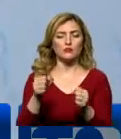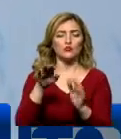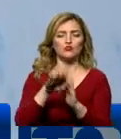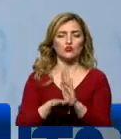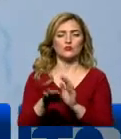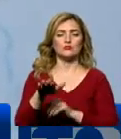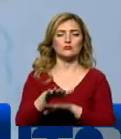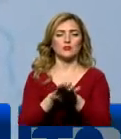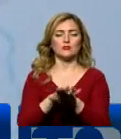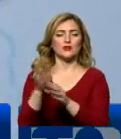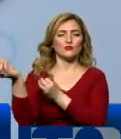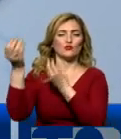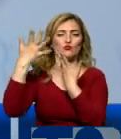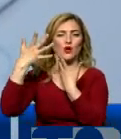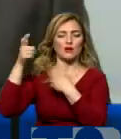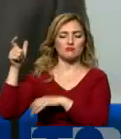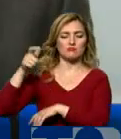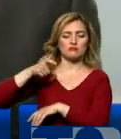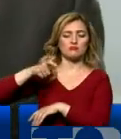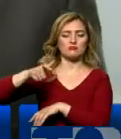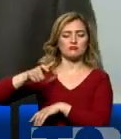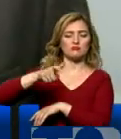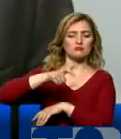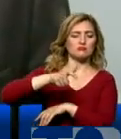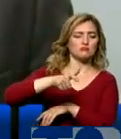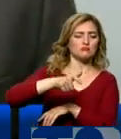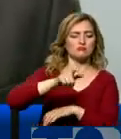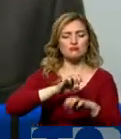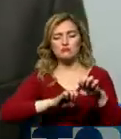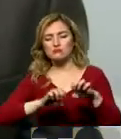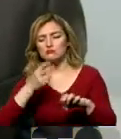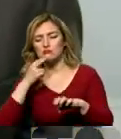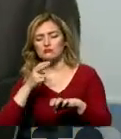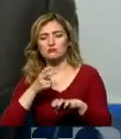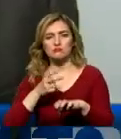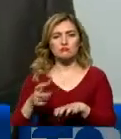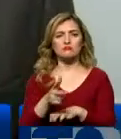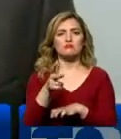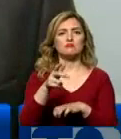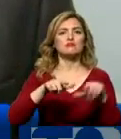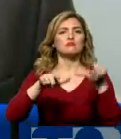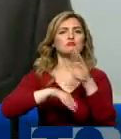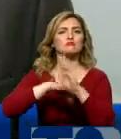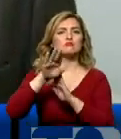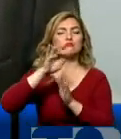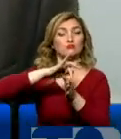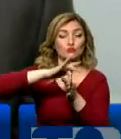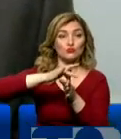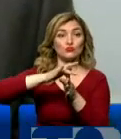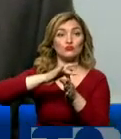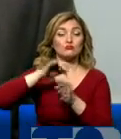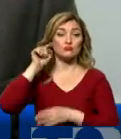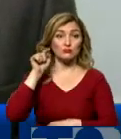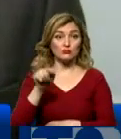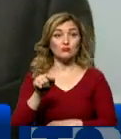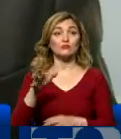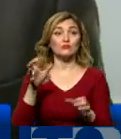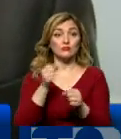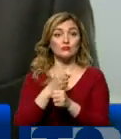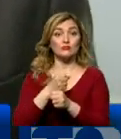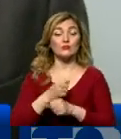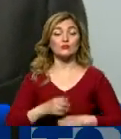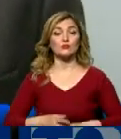los GPS, identificamos perfiles, comportamientos, dónde más o menos frecuentan, cuáles son los lugares más críticos, y ahí